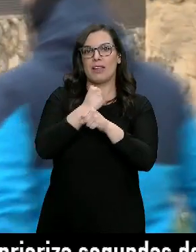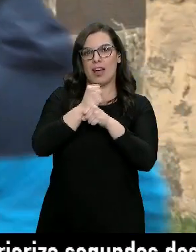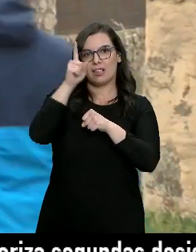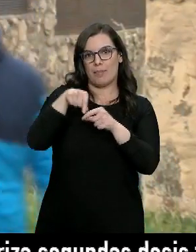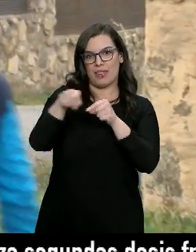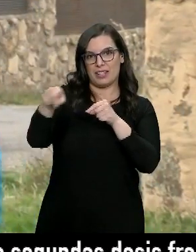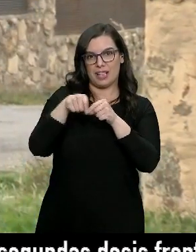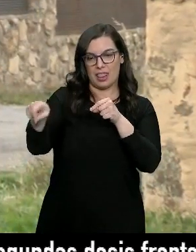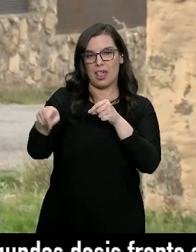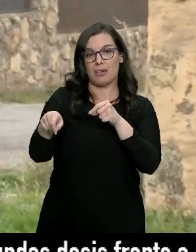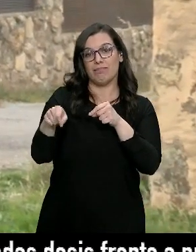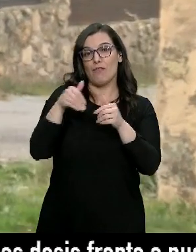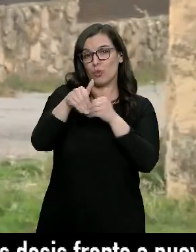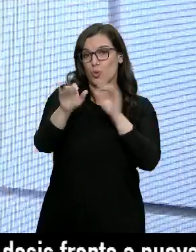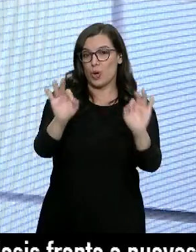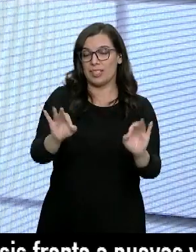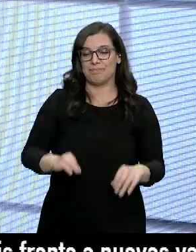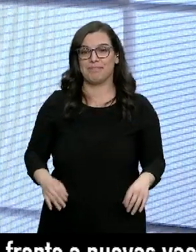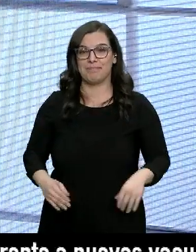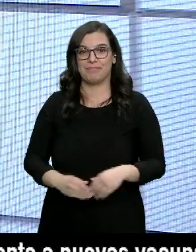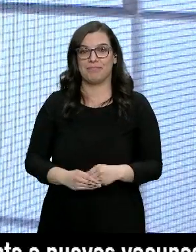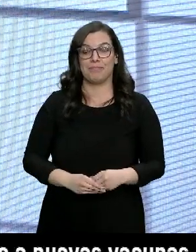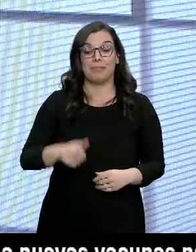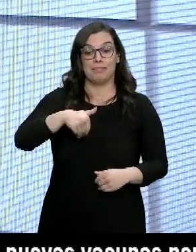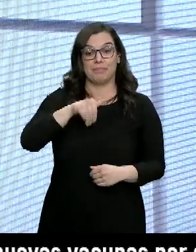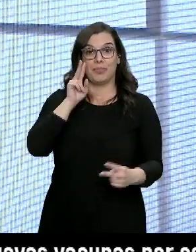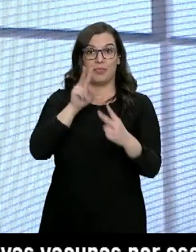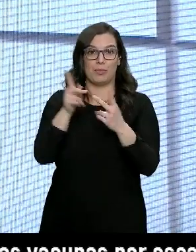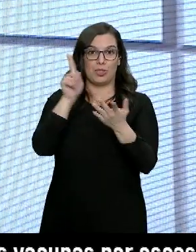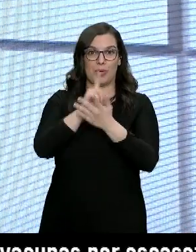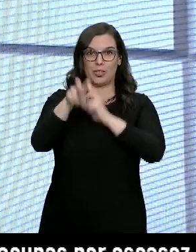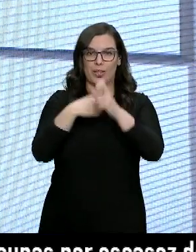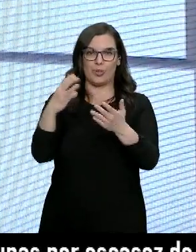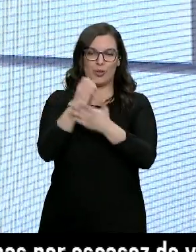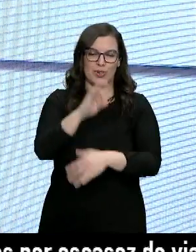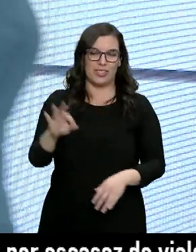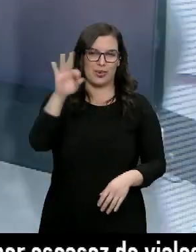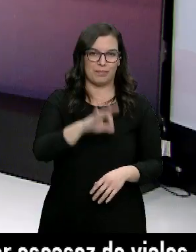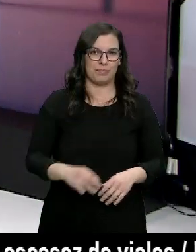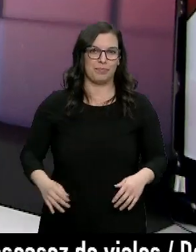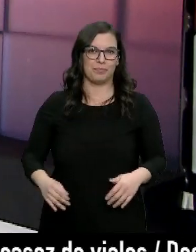El futuro va por ahí. Volvemos en unos minutos con toda la actualidad. Hasta ahora.